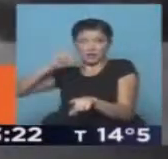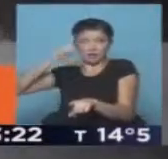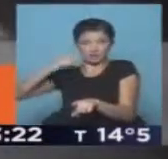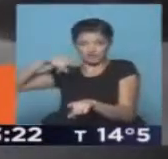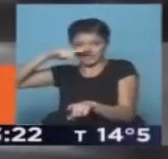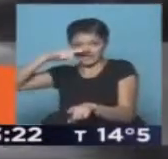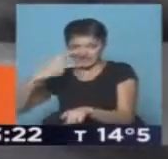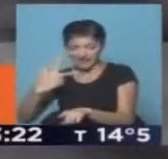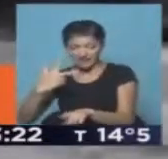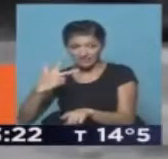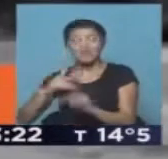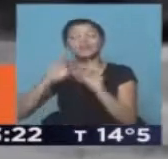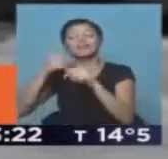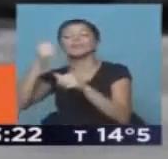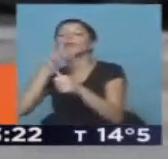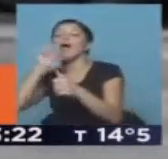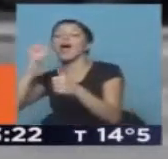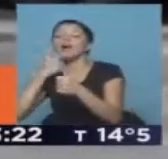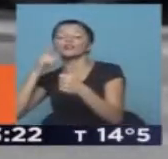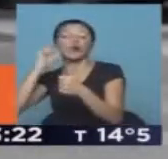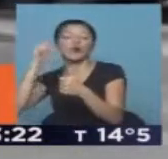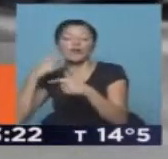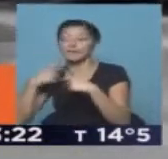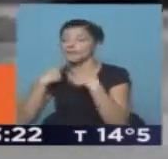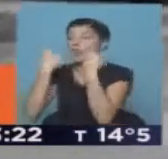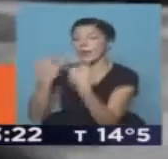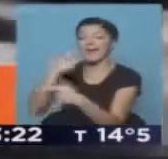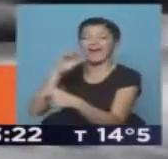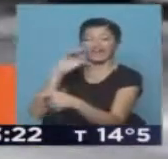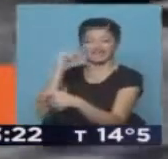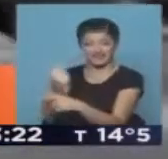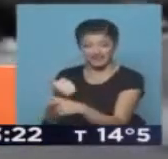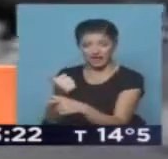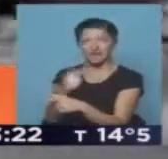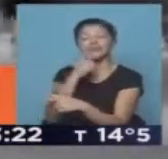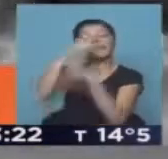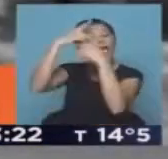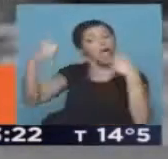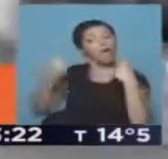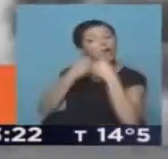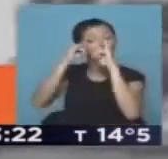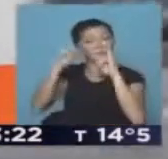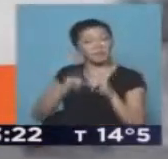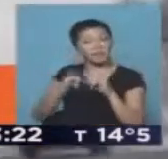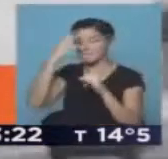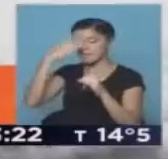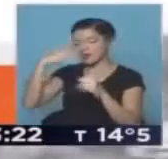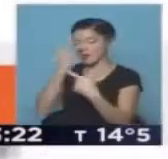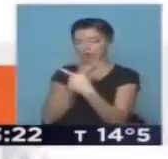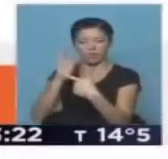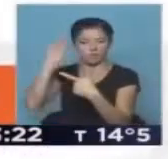los altos del golán a siria a cambio de un tratado de paz que no ocurrió